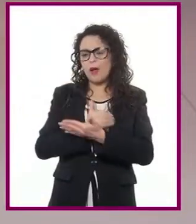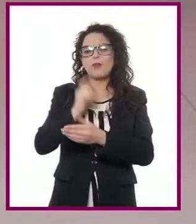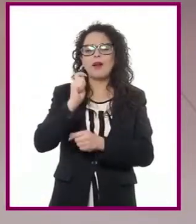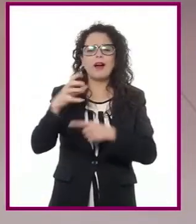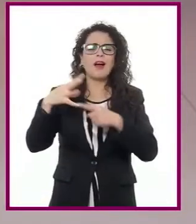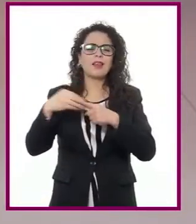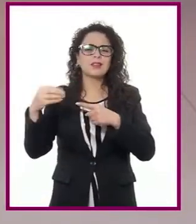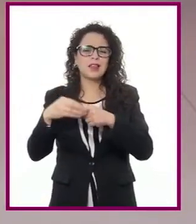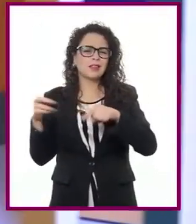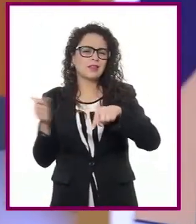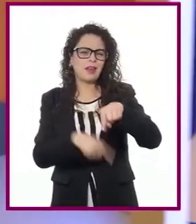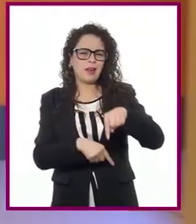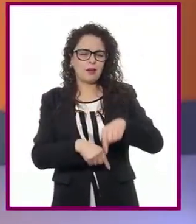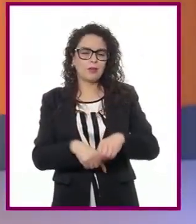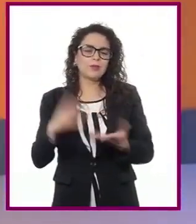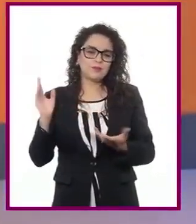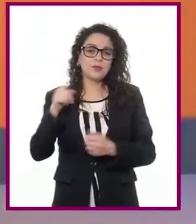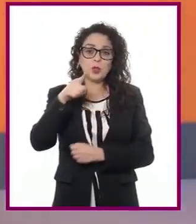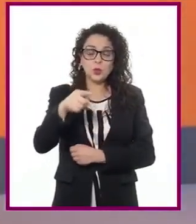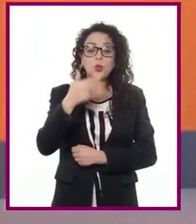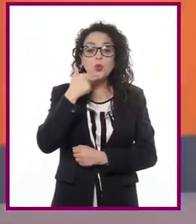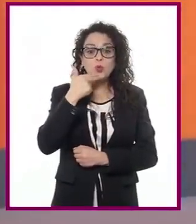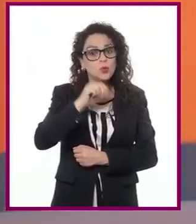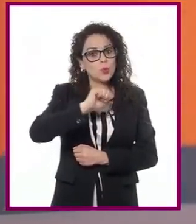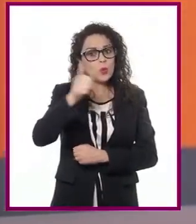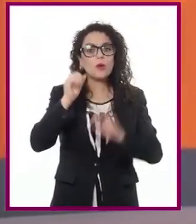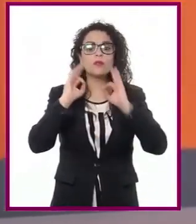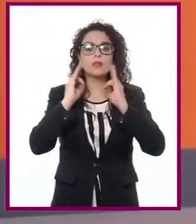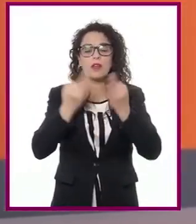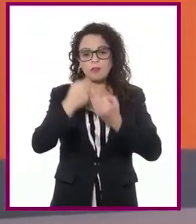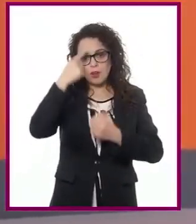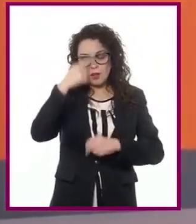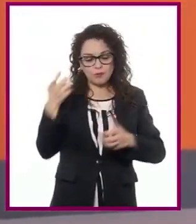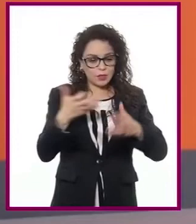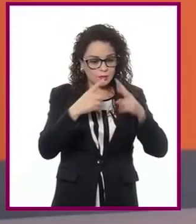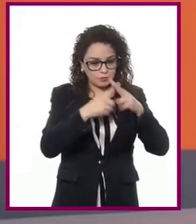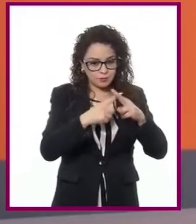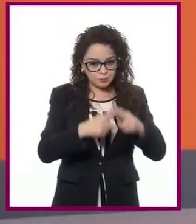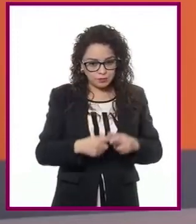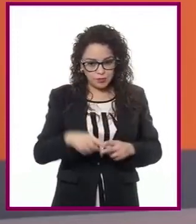centavos. Intenten utilizar algún otro procedimiento de los que se han